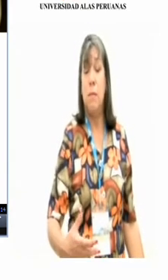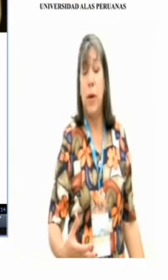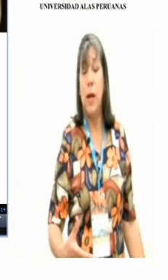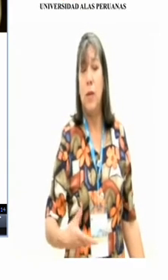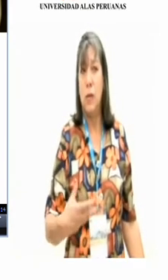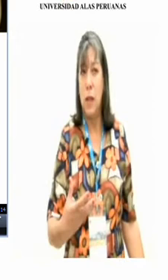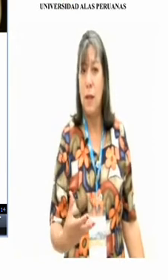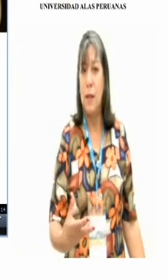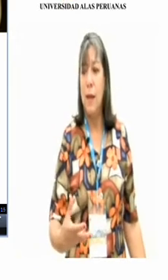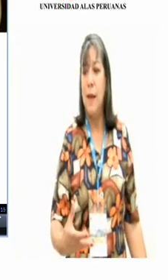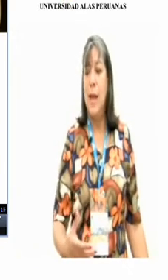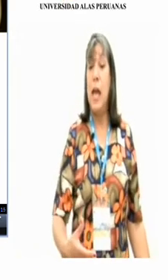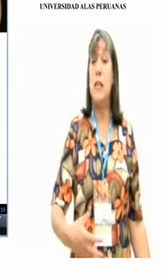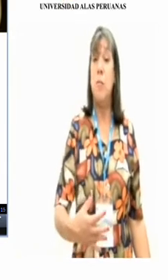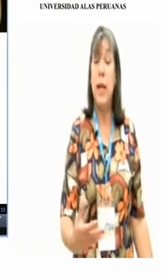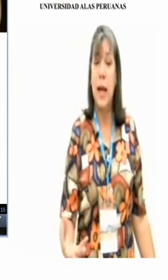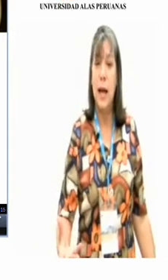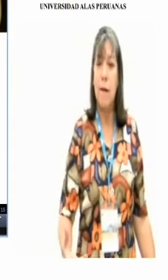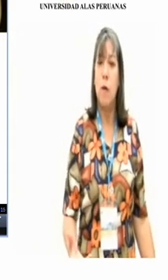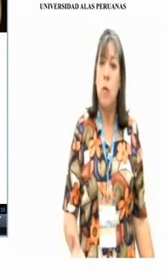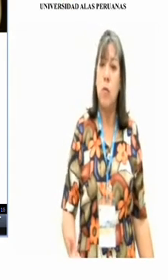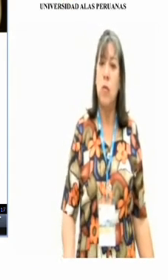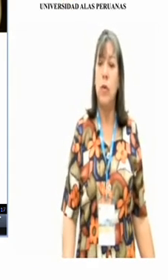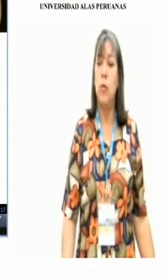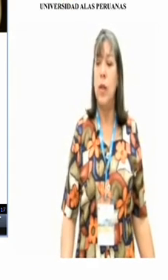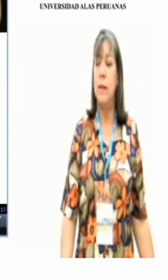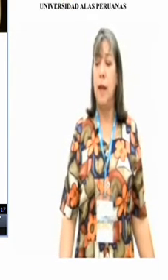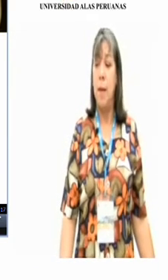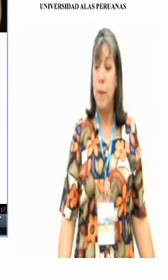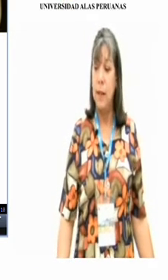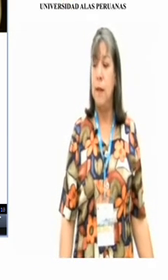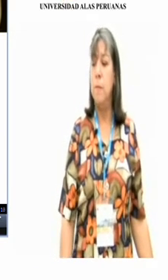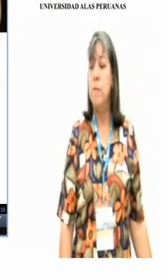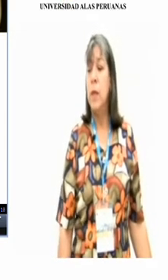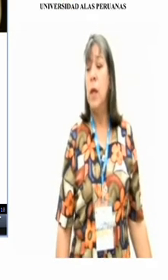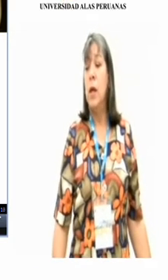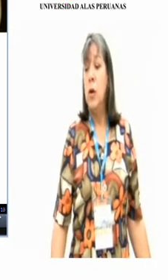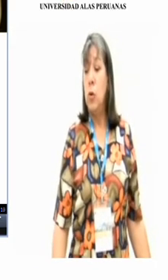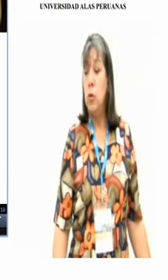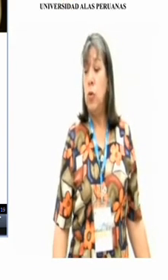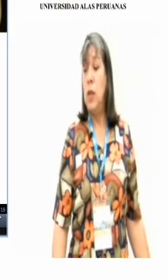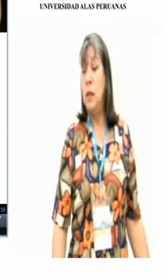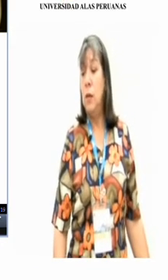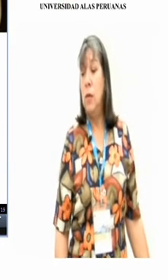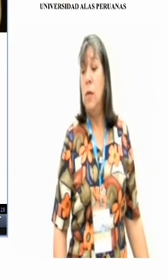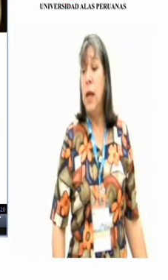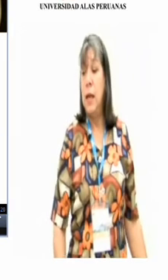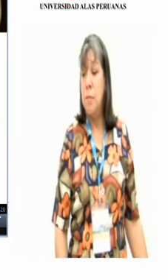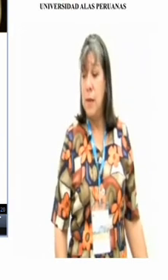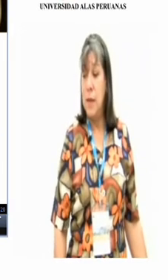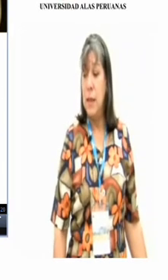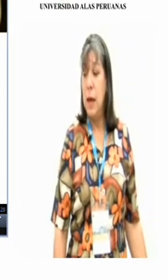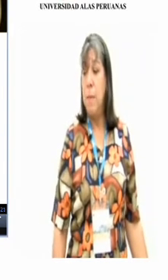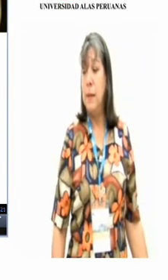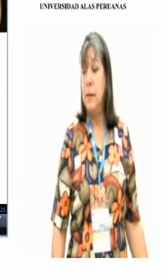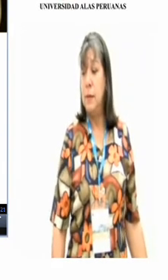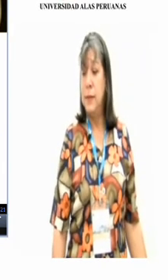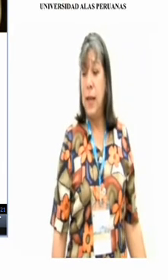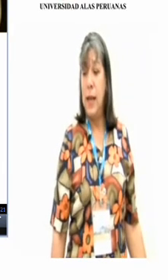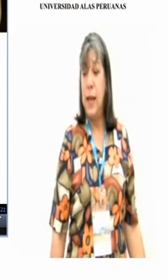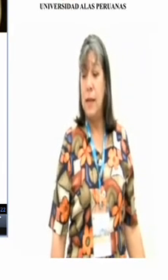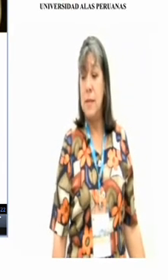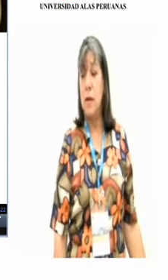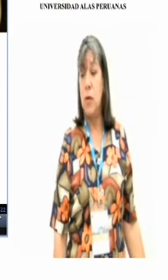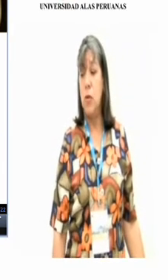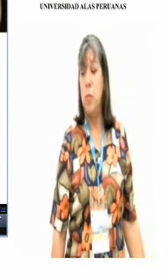le permiten, pues, al docente explicar cómo sus estudiantes aprenden, conduciendo en base a